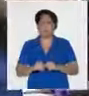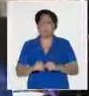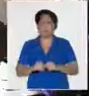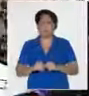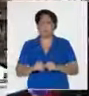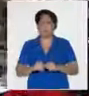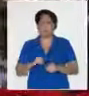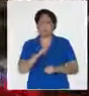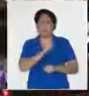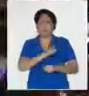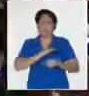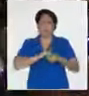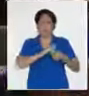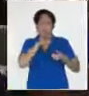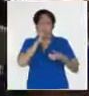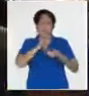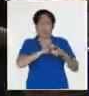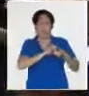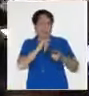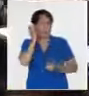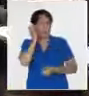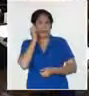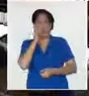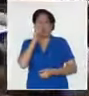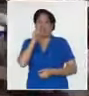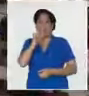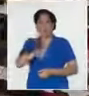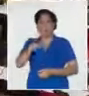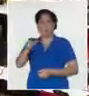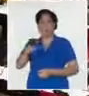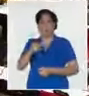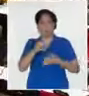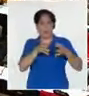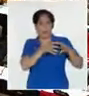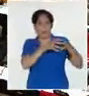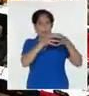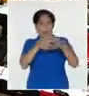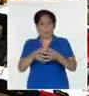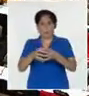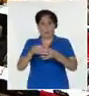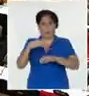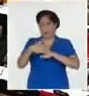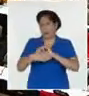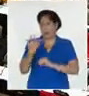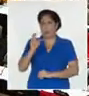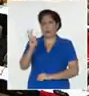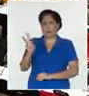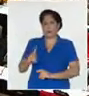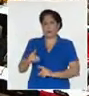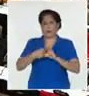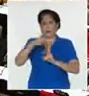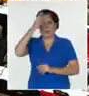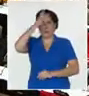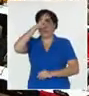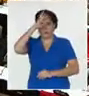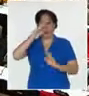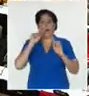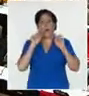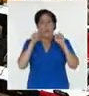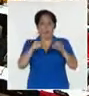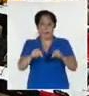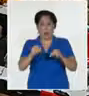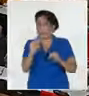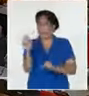Queridas y queridos cederistas, delegaciones hermanas de Venezuela y México, ante todo nuestras